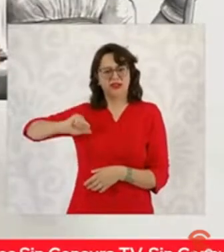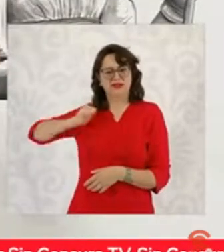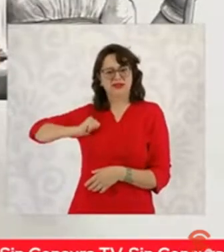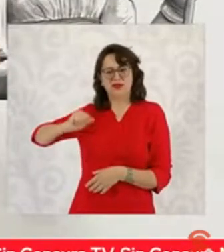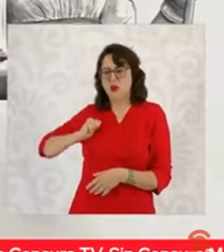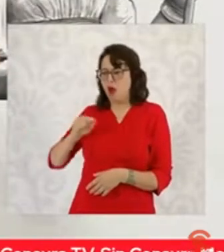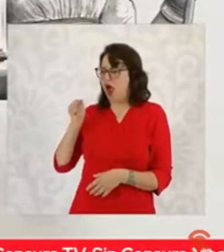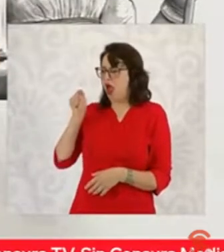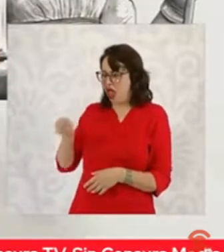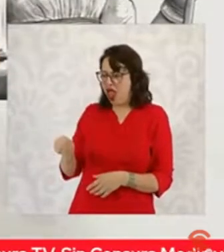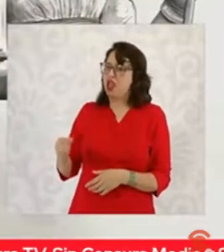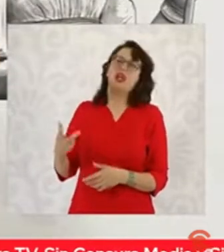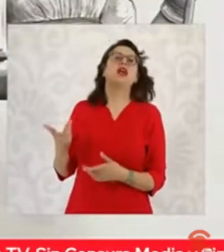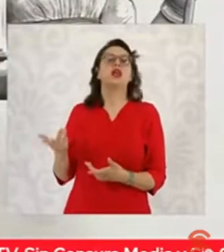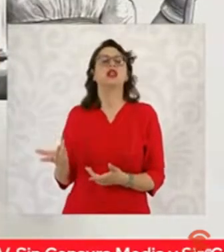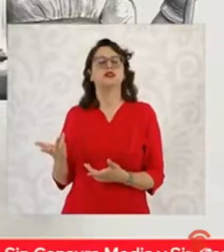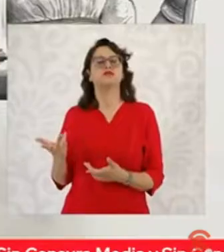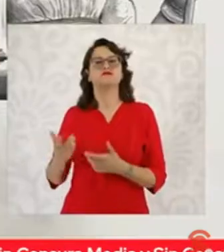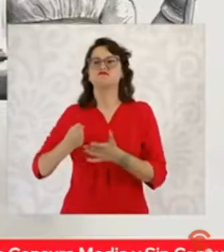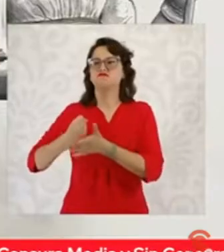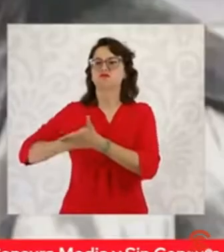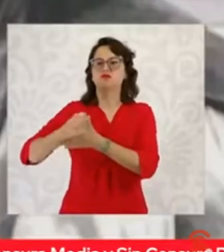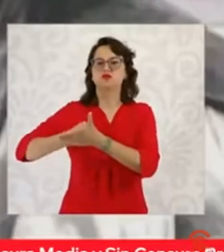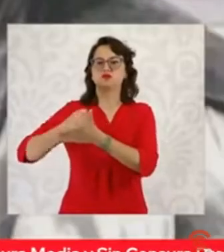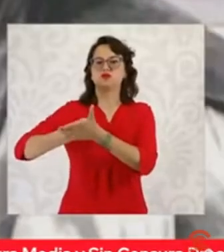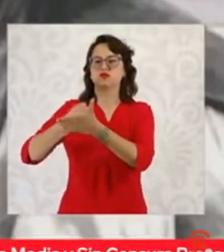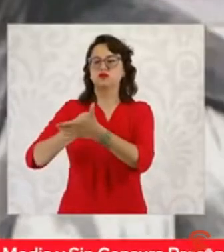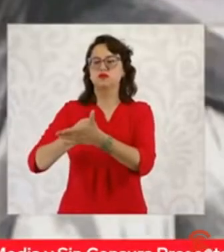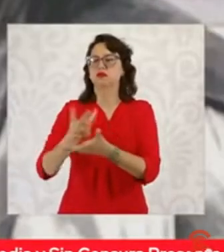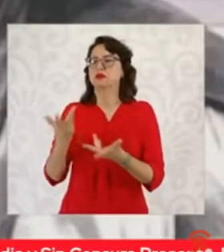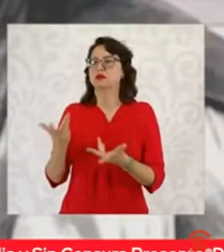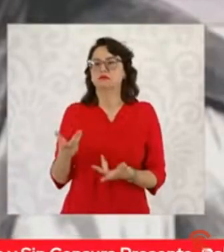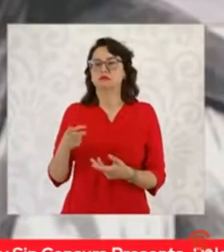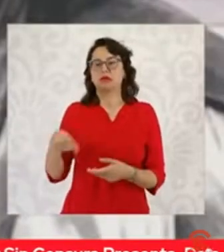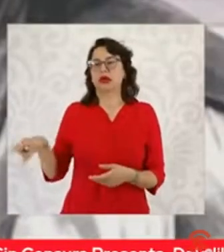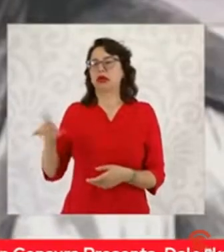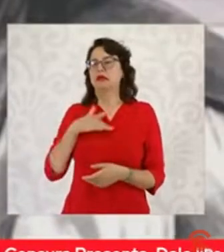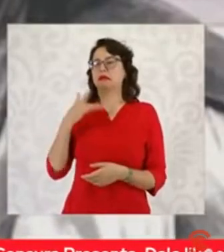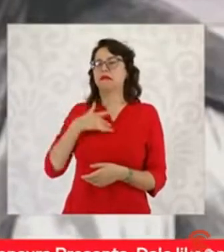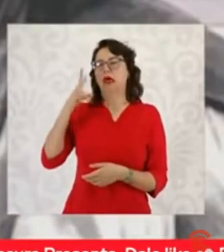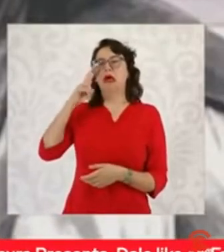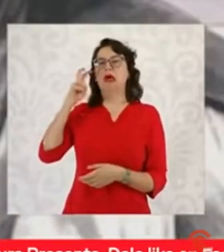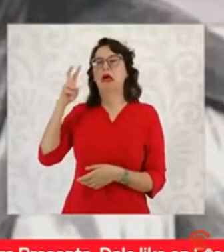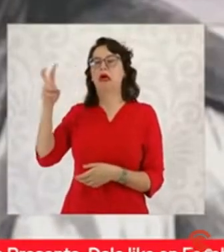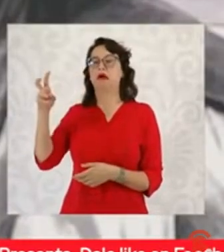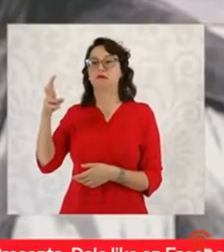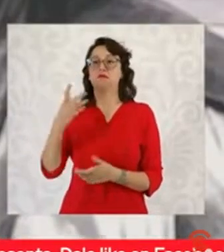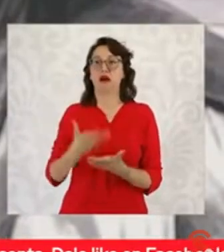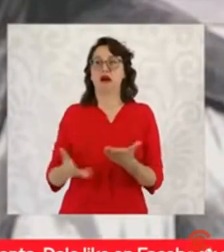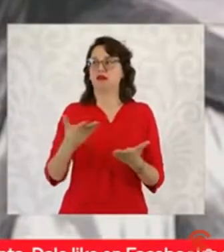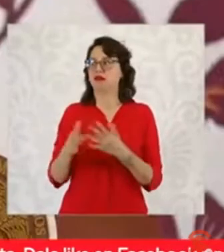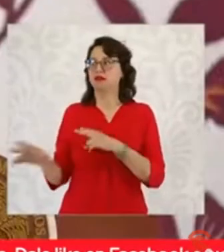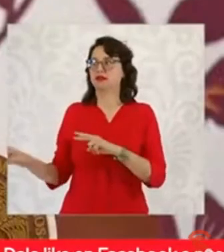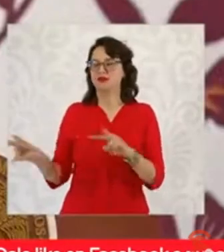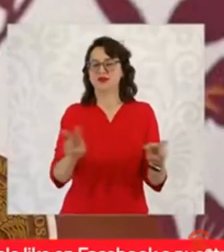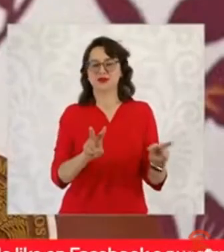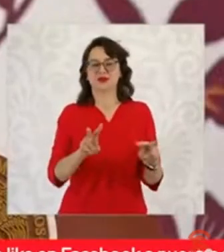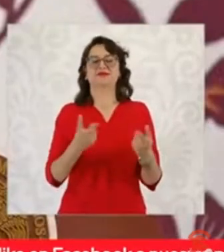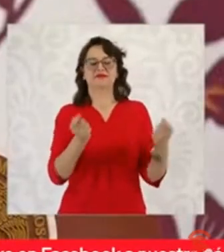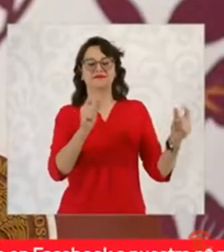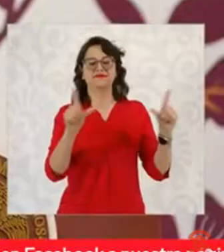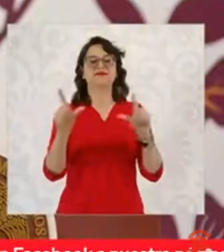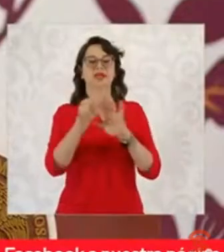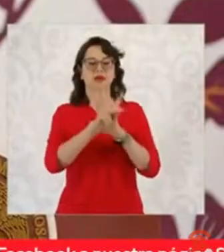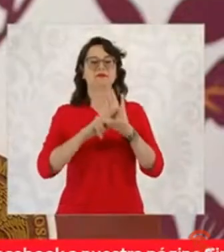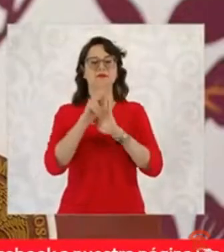XIX llegaron a ser catalogadas incluso de utópicas. En la siguiente cápsula de video conoceremos más